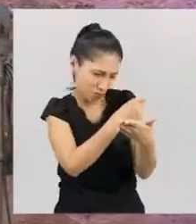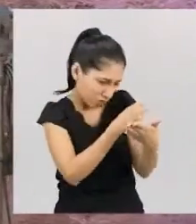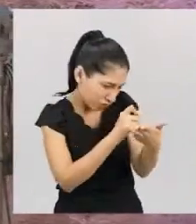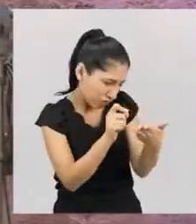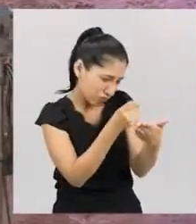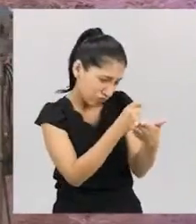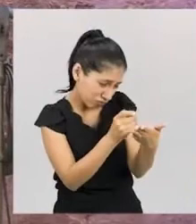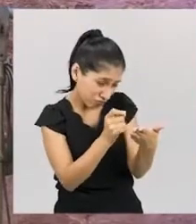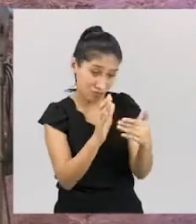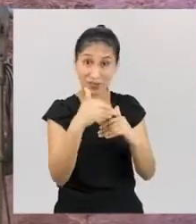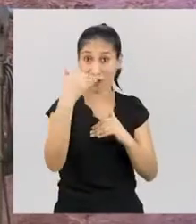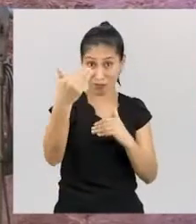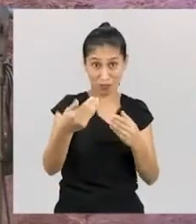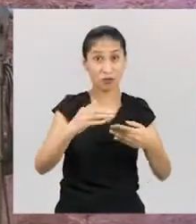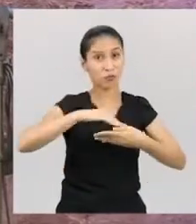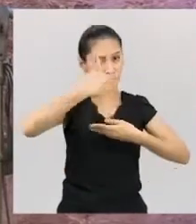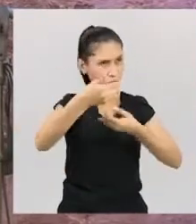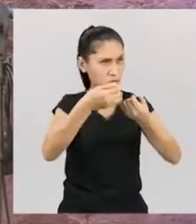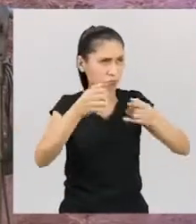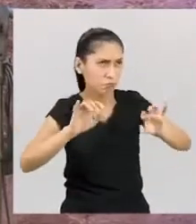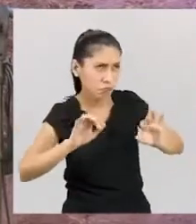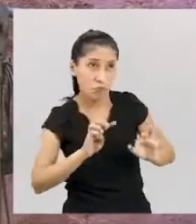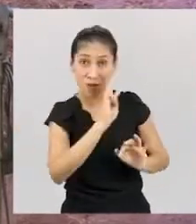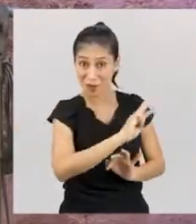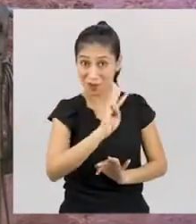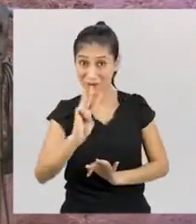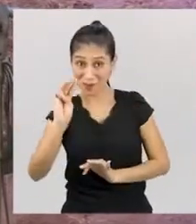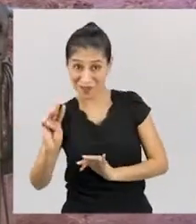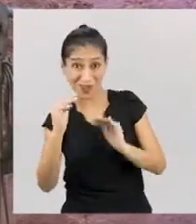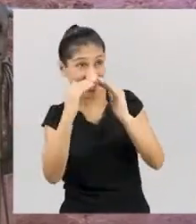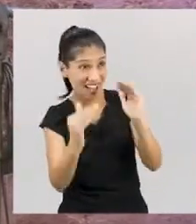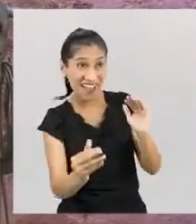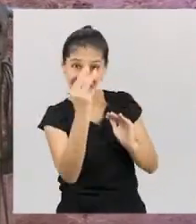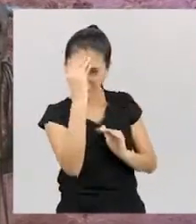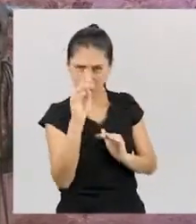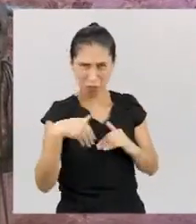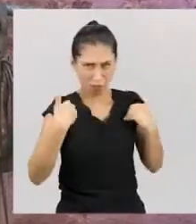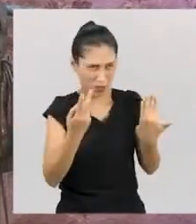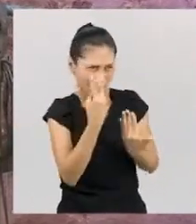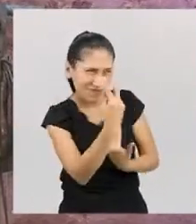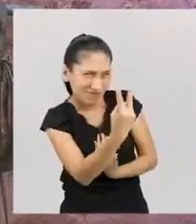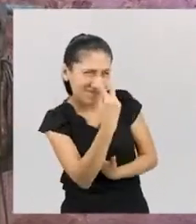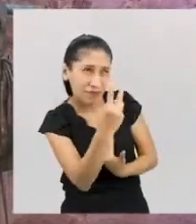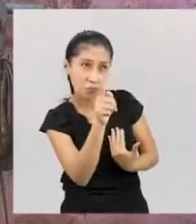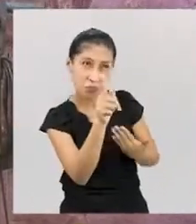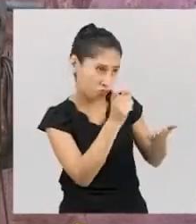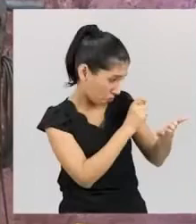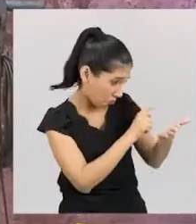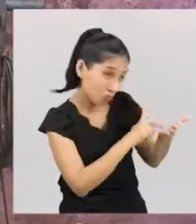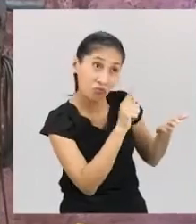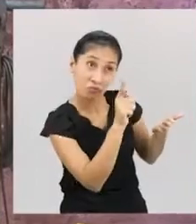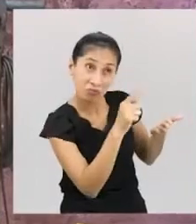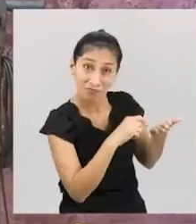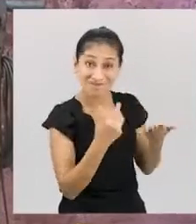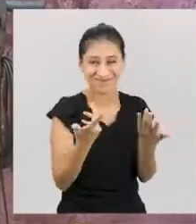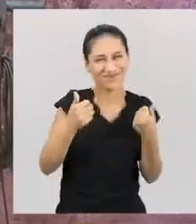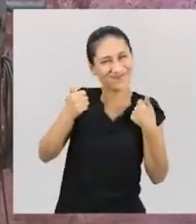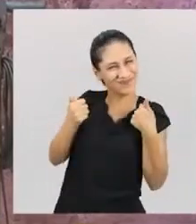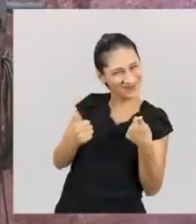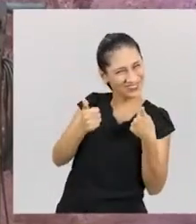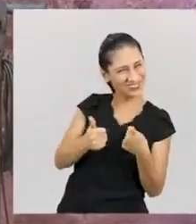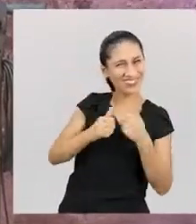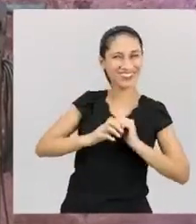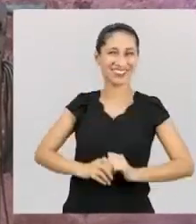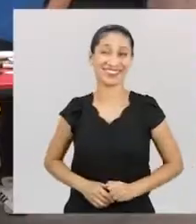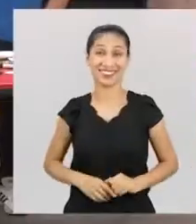resolverlo. Recuerden que son retos y los tienen que superar. Ya después pueden comprobar sus respuestas con el solucionario.